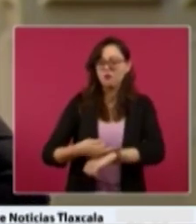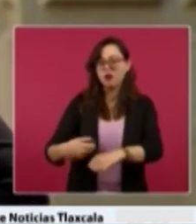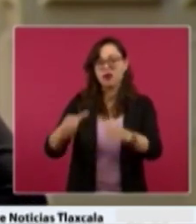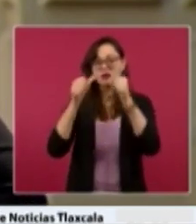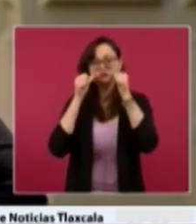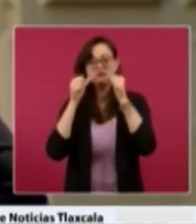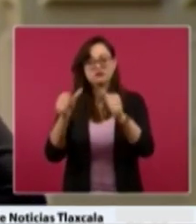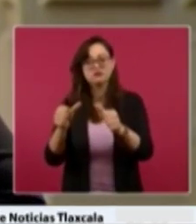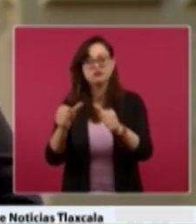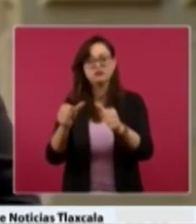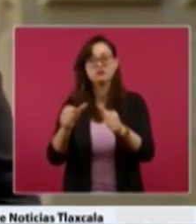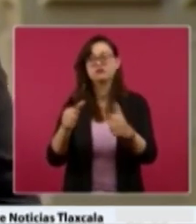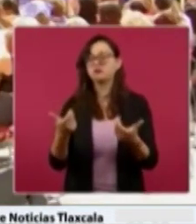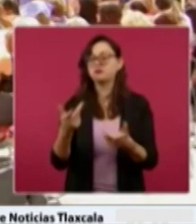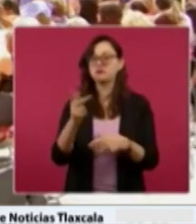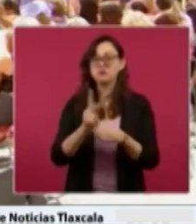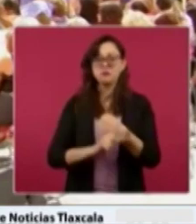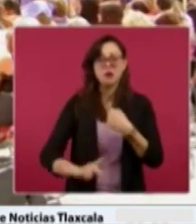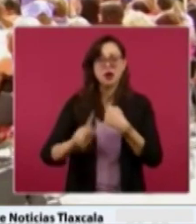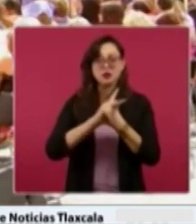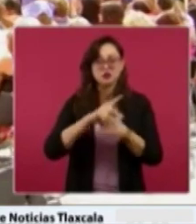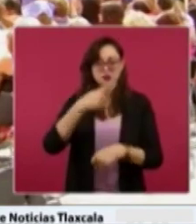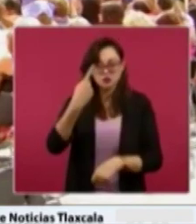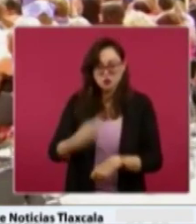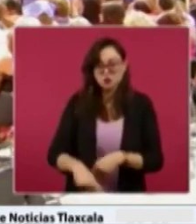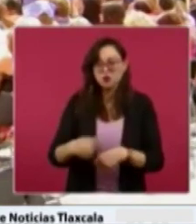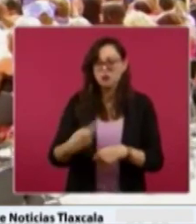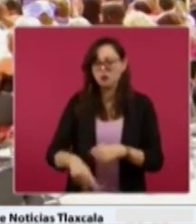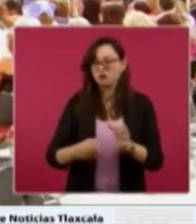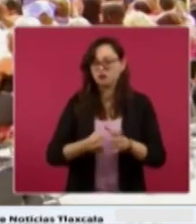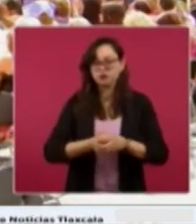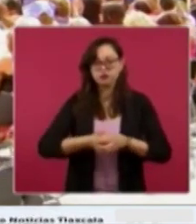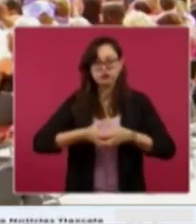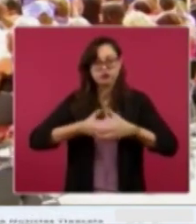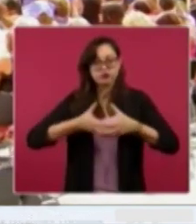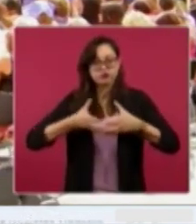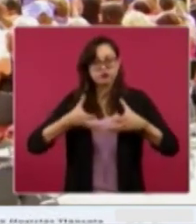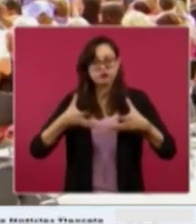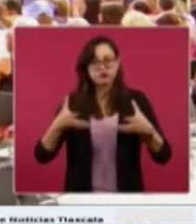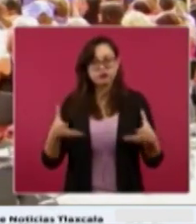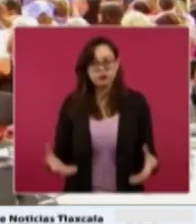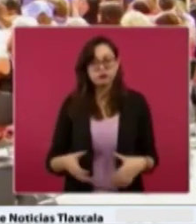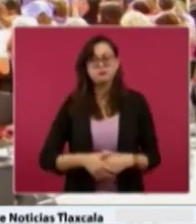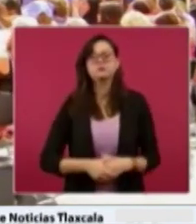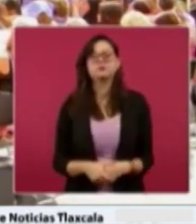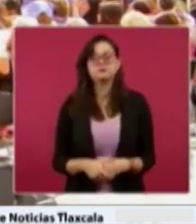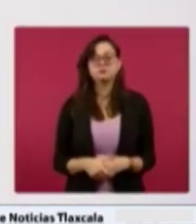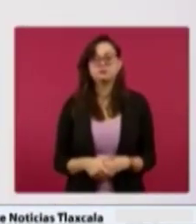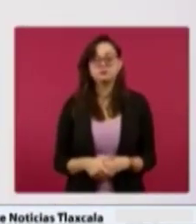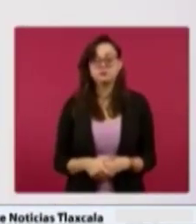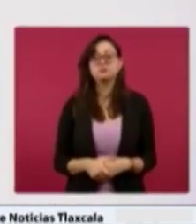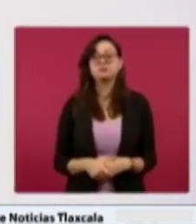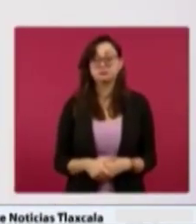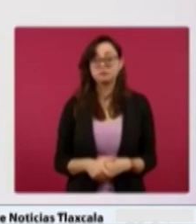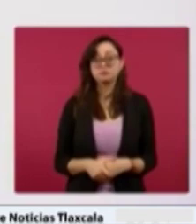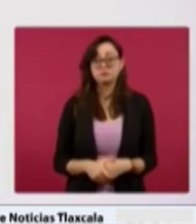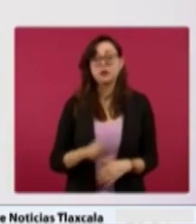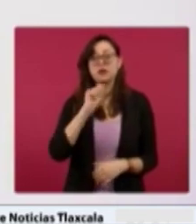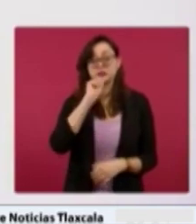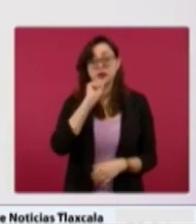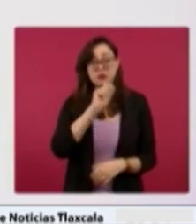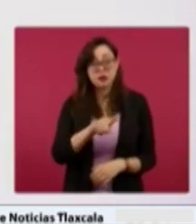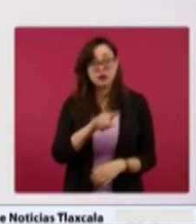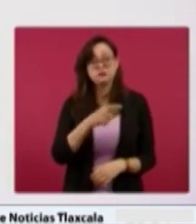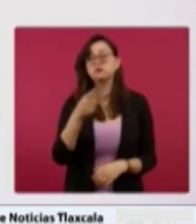al desarrollo de nuestro país. Por eso, acompañadas de muchos hombres mexicanos que consideran